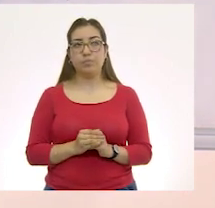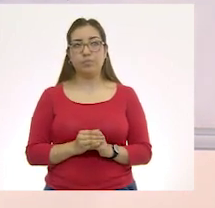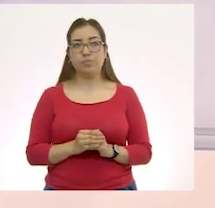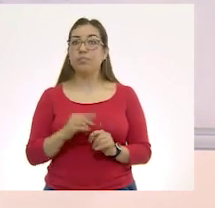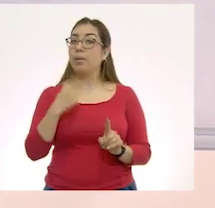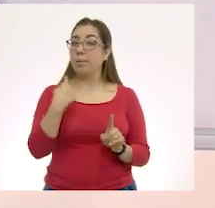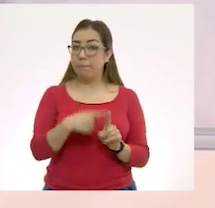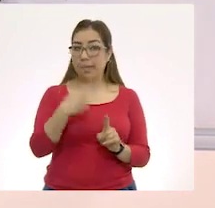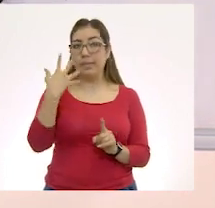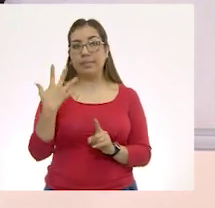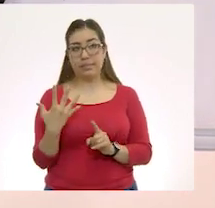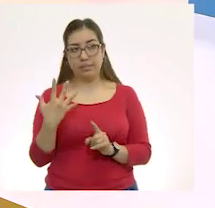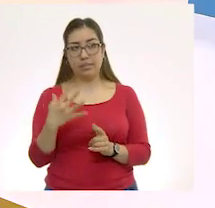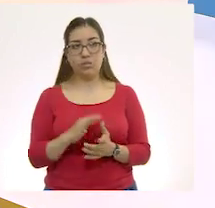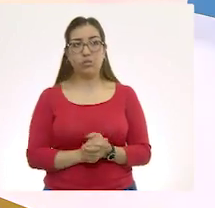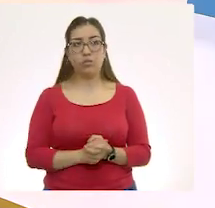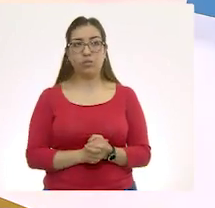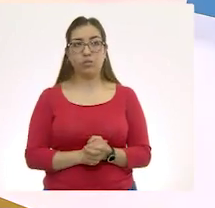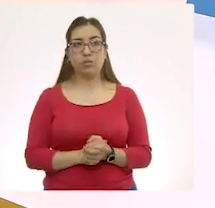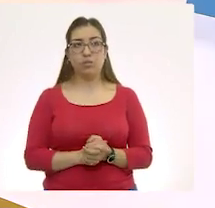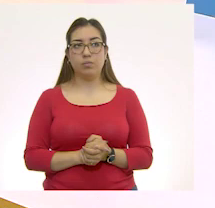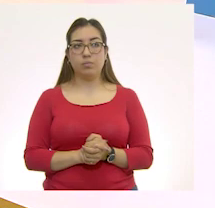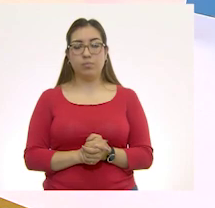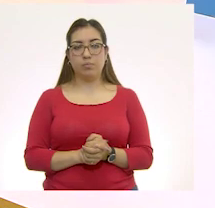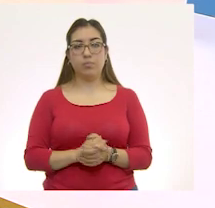+ 55